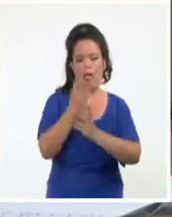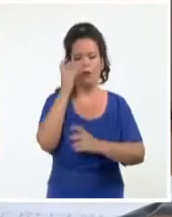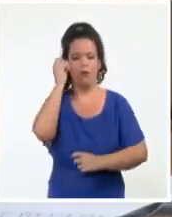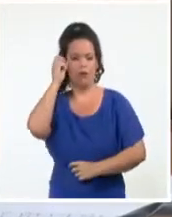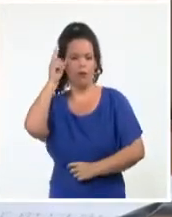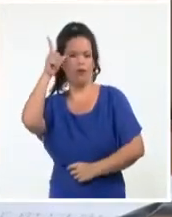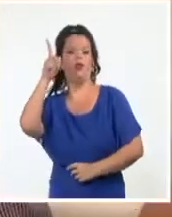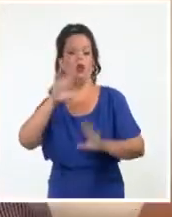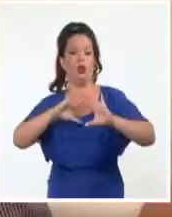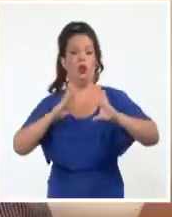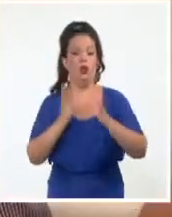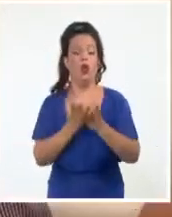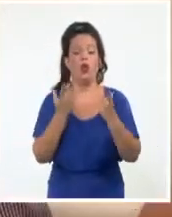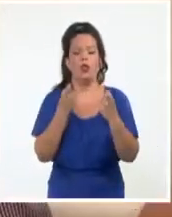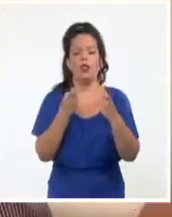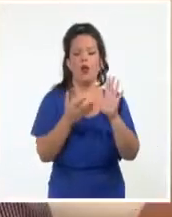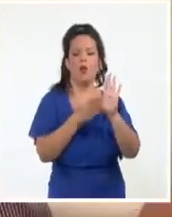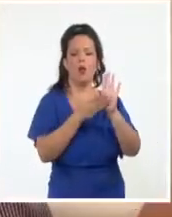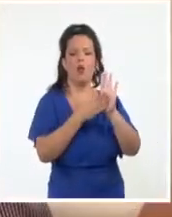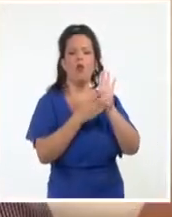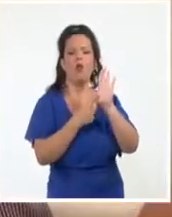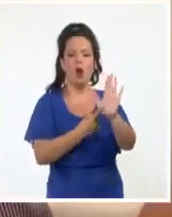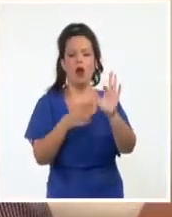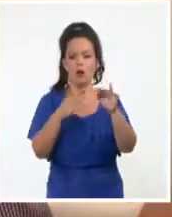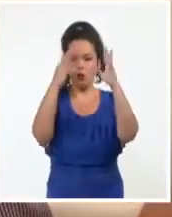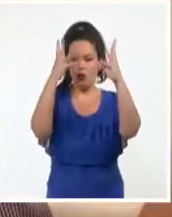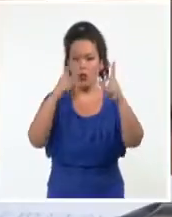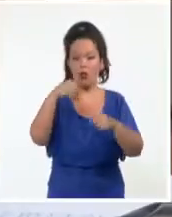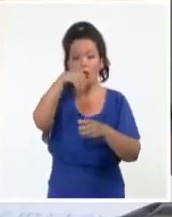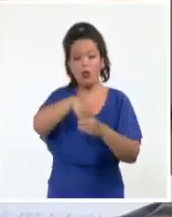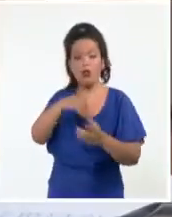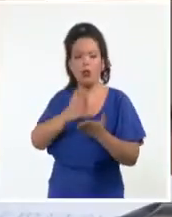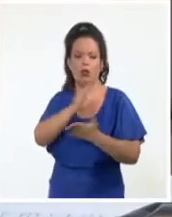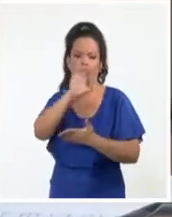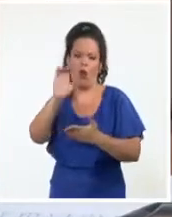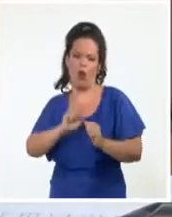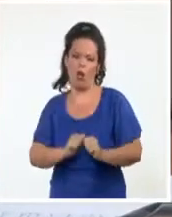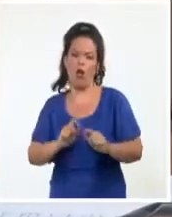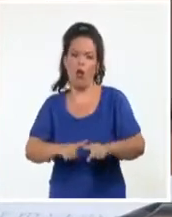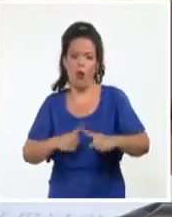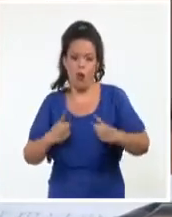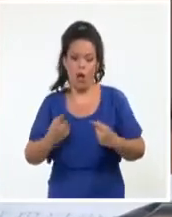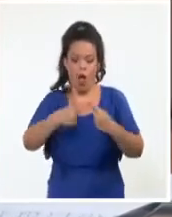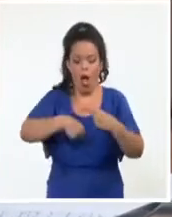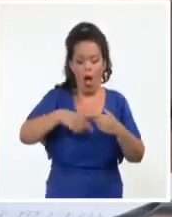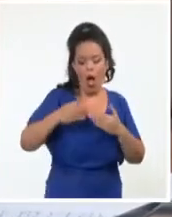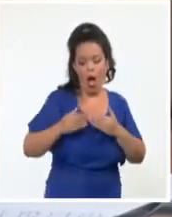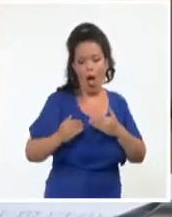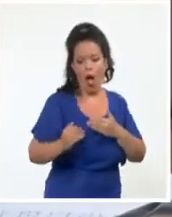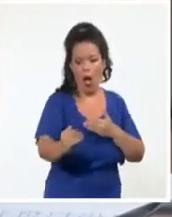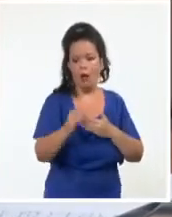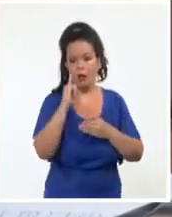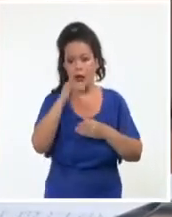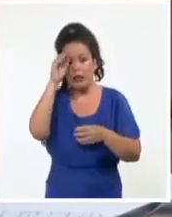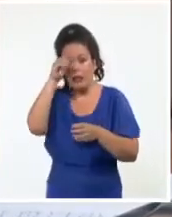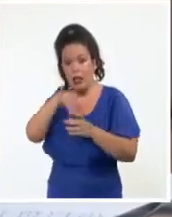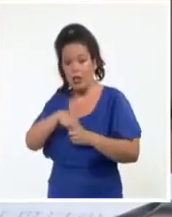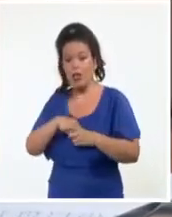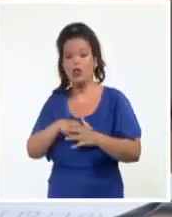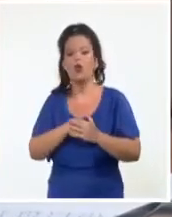que tener un resultado concreto en la escuela. Yo creo que con esta concepción que se propone, con esta integración,